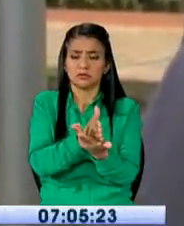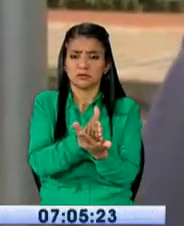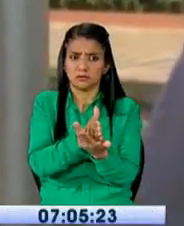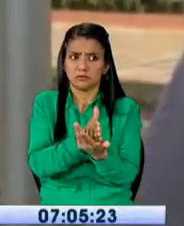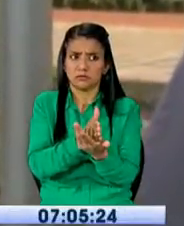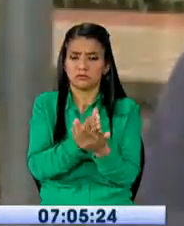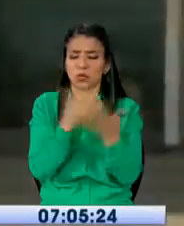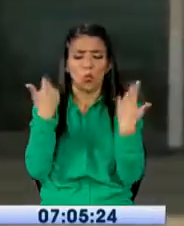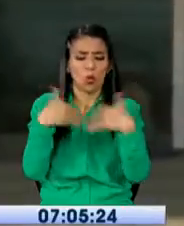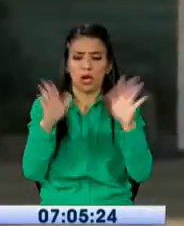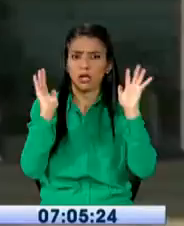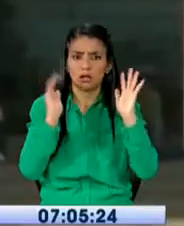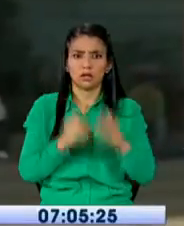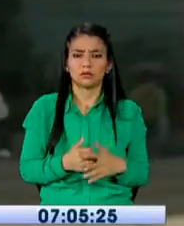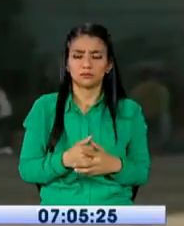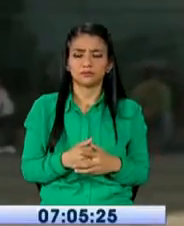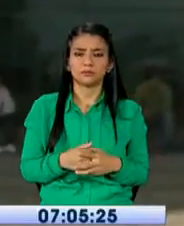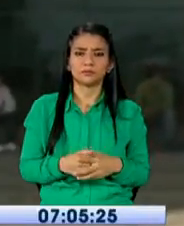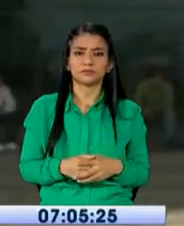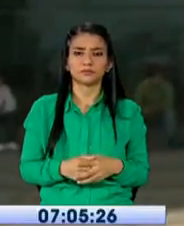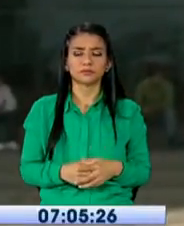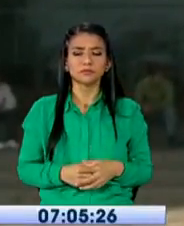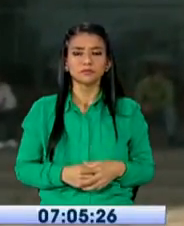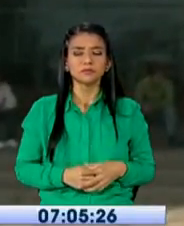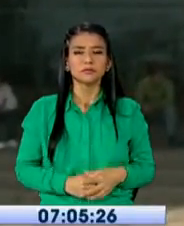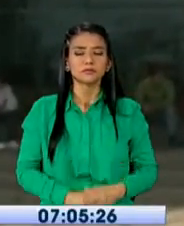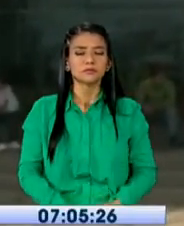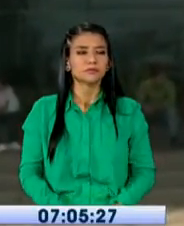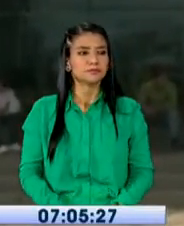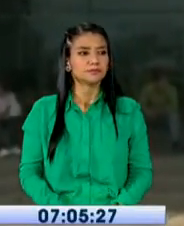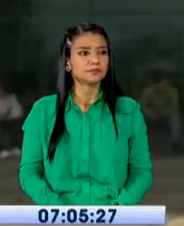directamente o a través de un tercero. Desde Santo Domingo de Los Áchilas, informó Gisela Moreira.